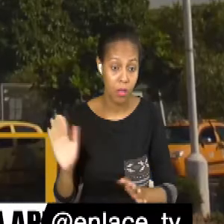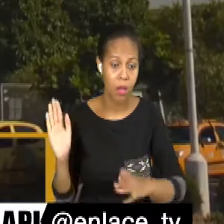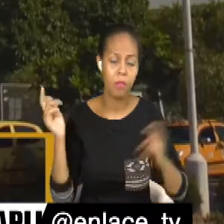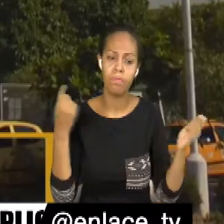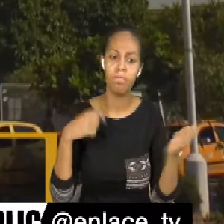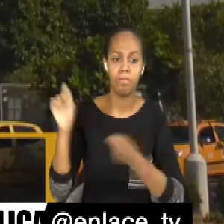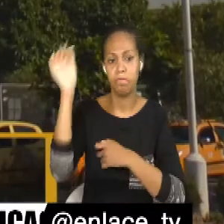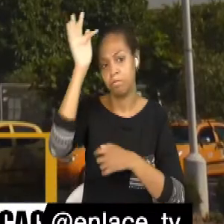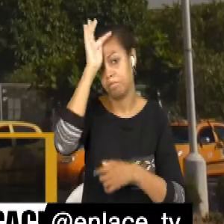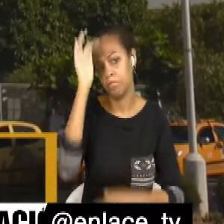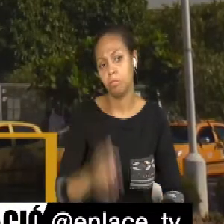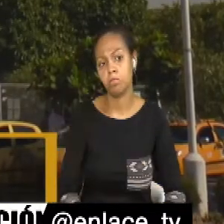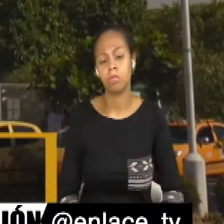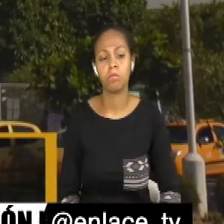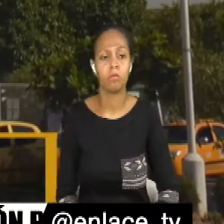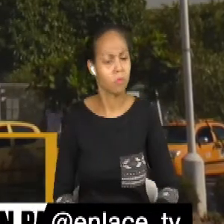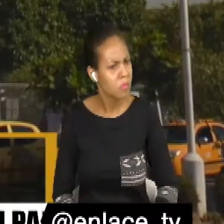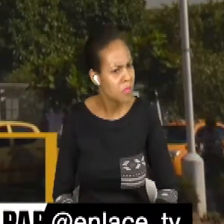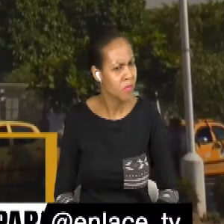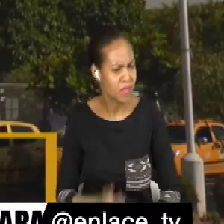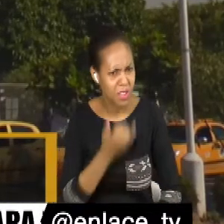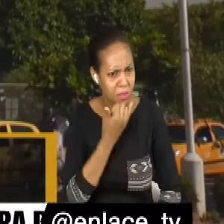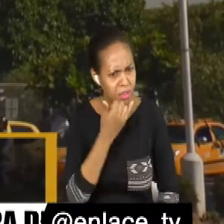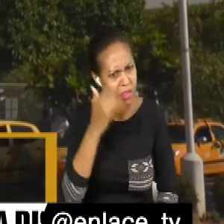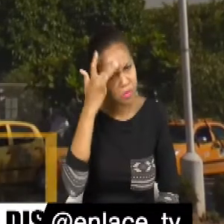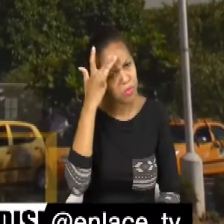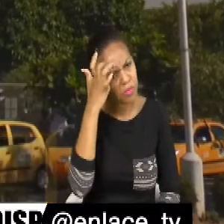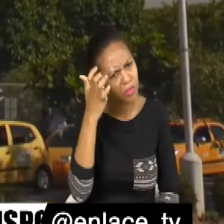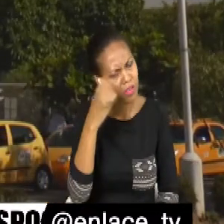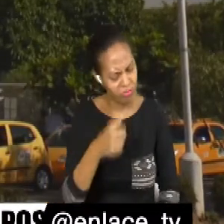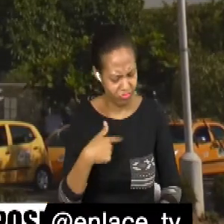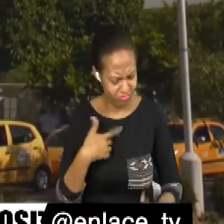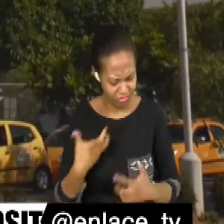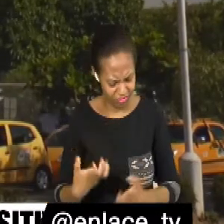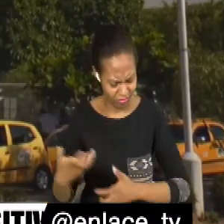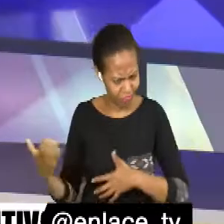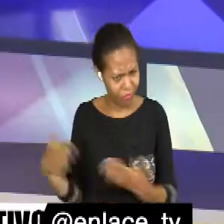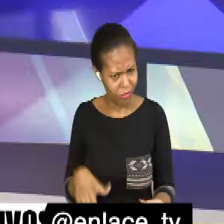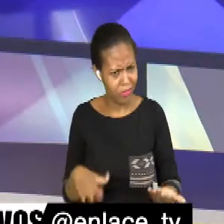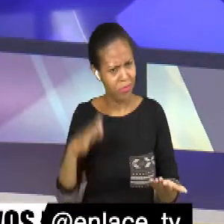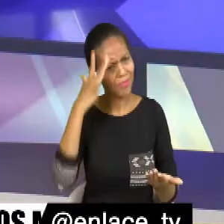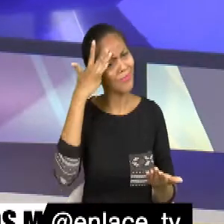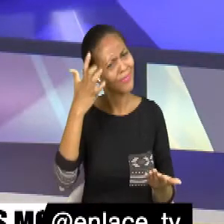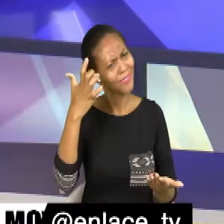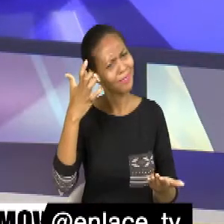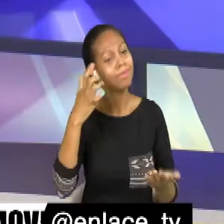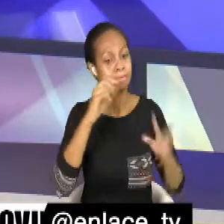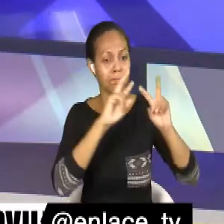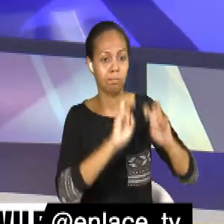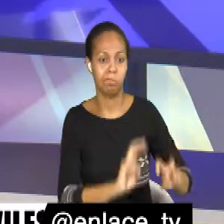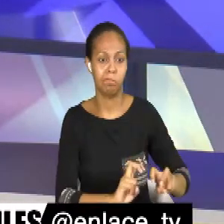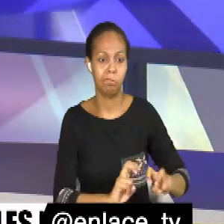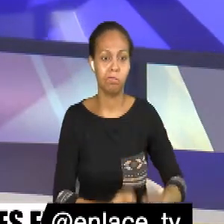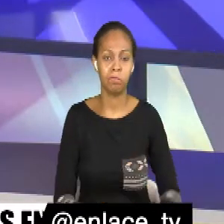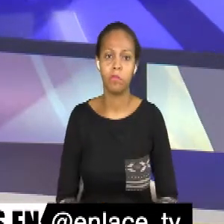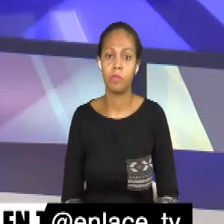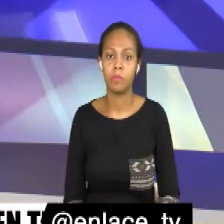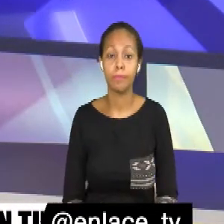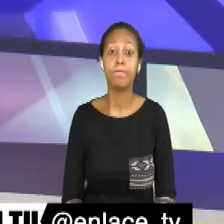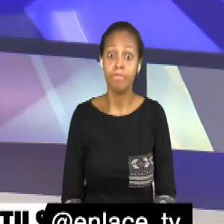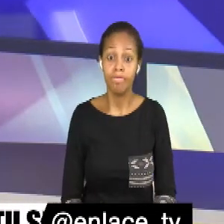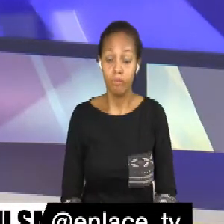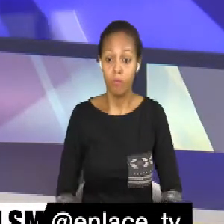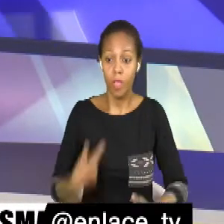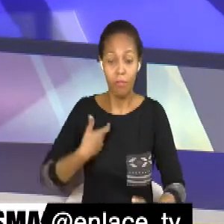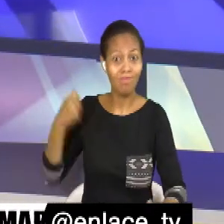Las autoridades investigan qué pudo pasar en este caso de intento de suicidio. Un aparatoso accidente se registró